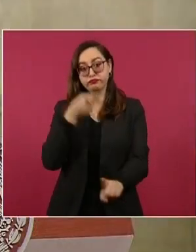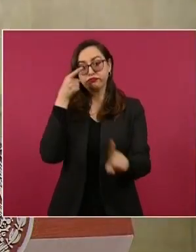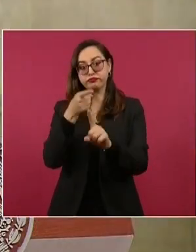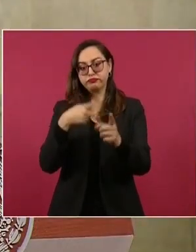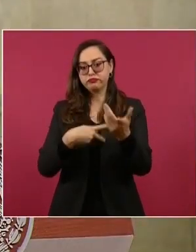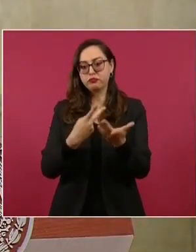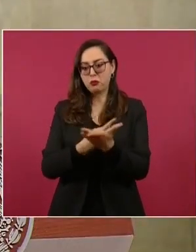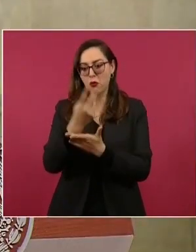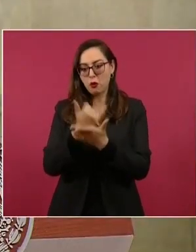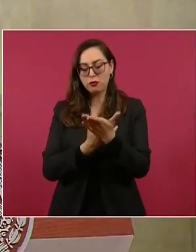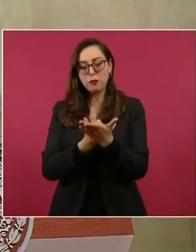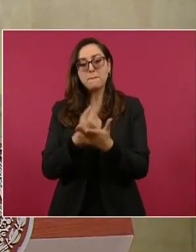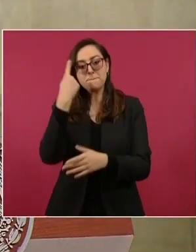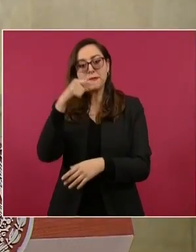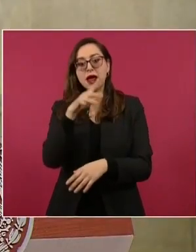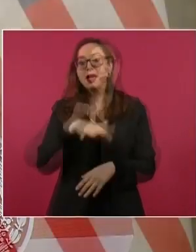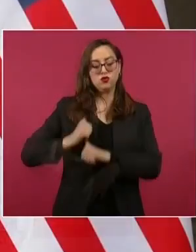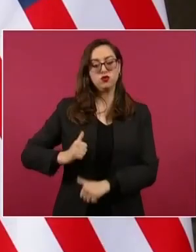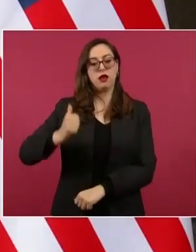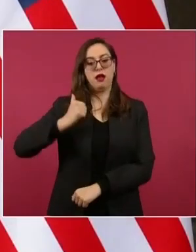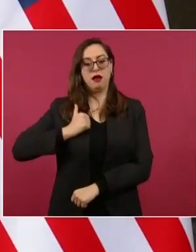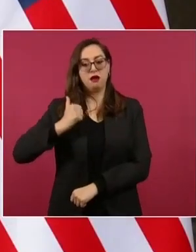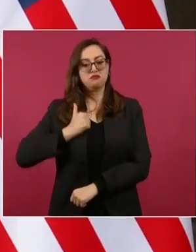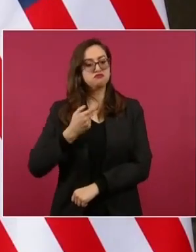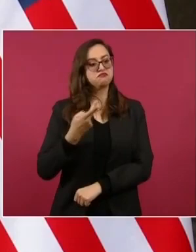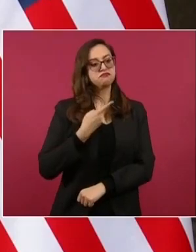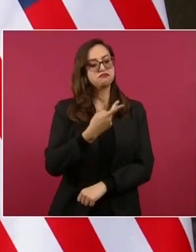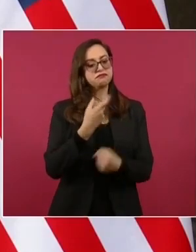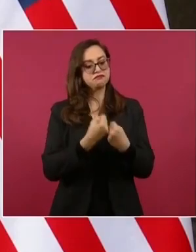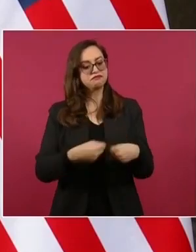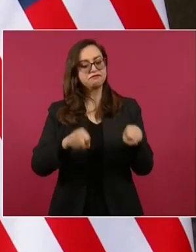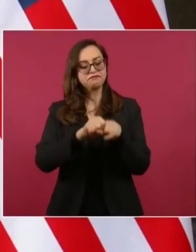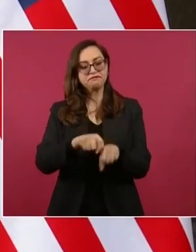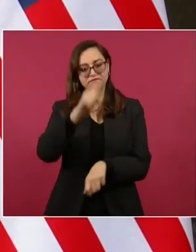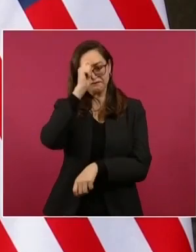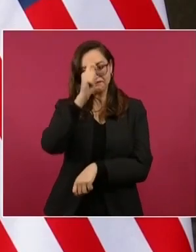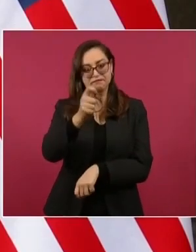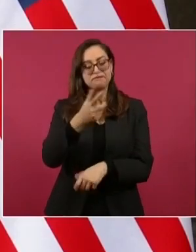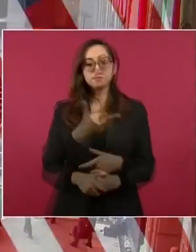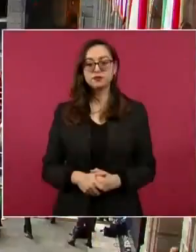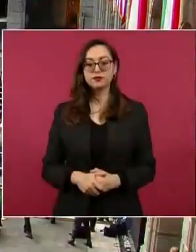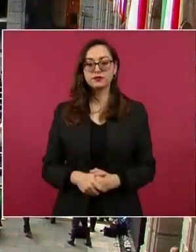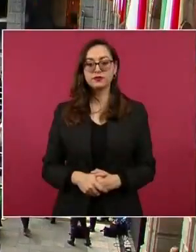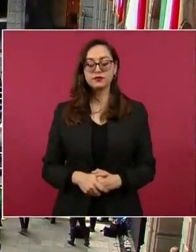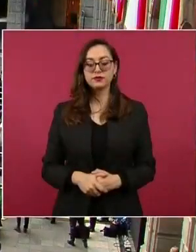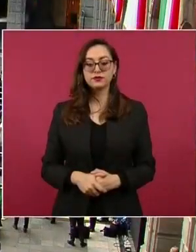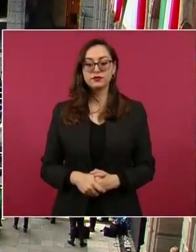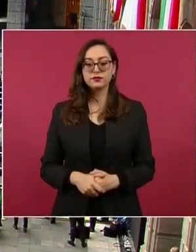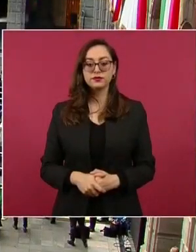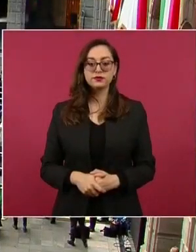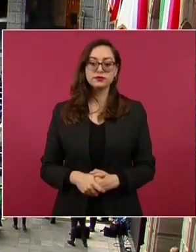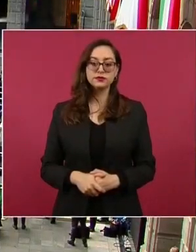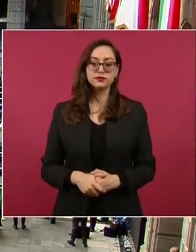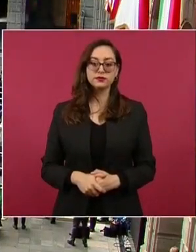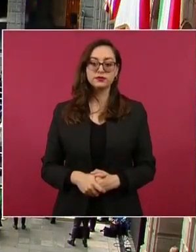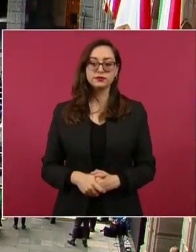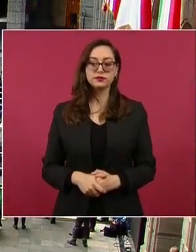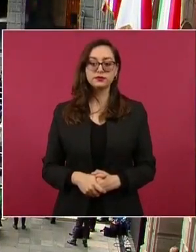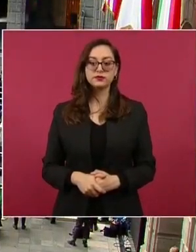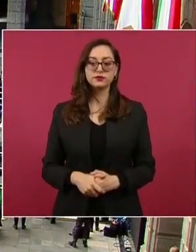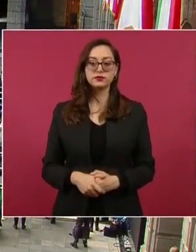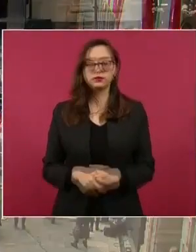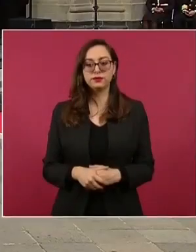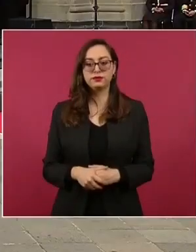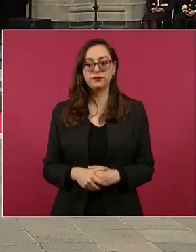mil al año. ¿Quién pues les va a proveer de abrigo, de techo, de